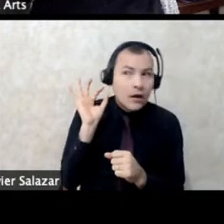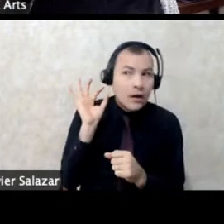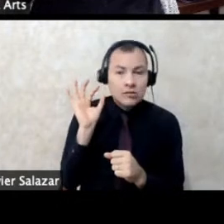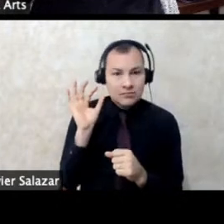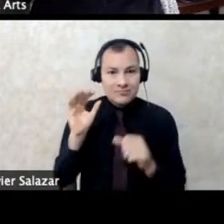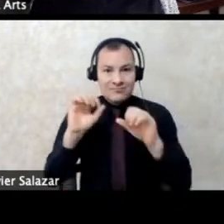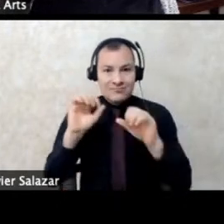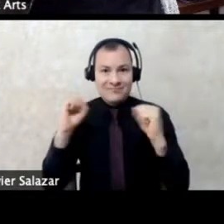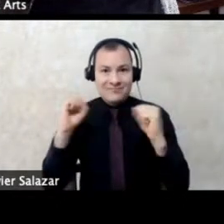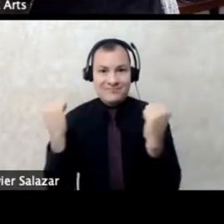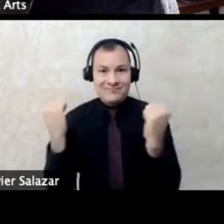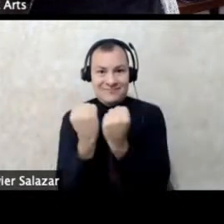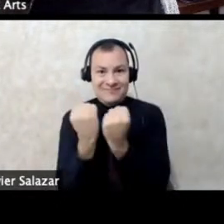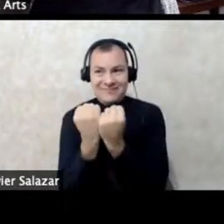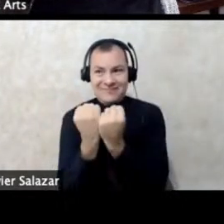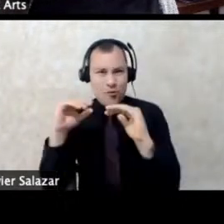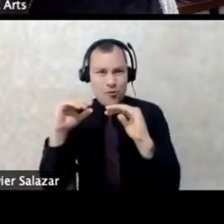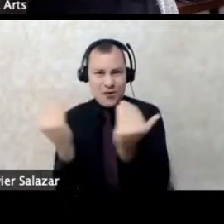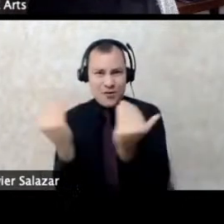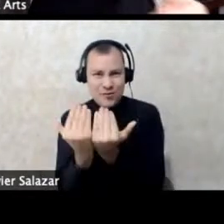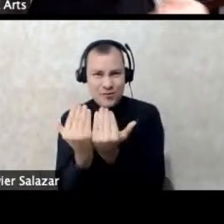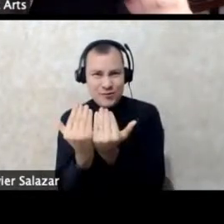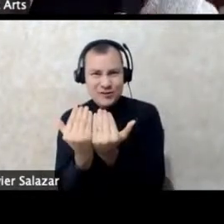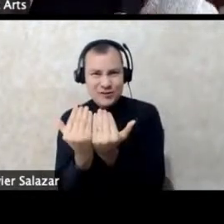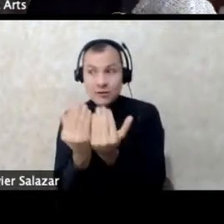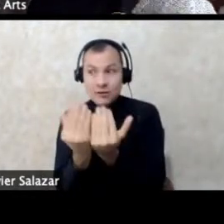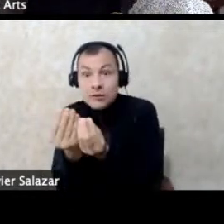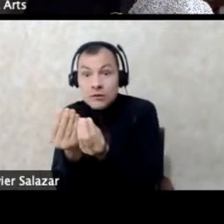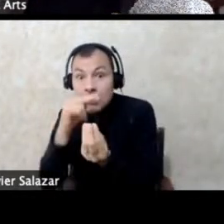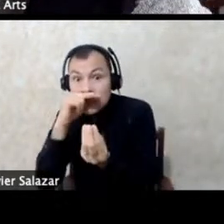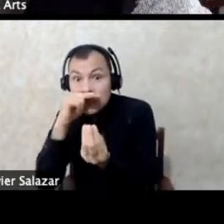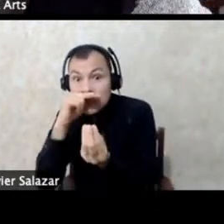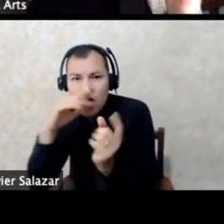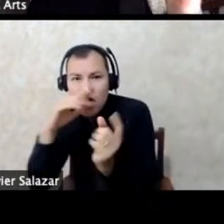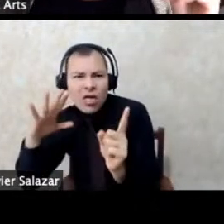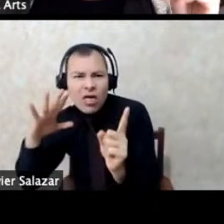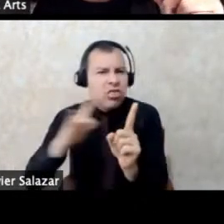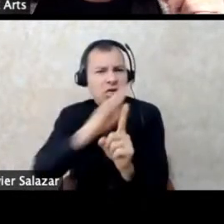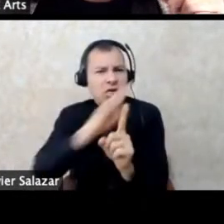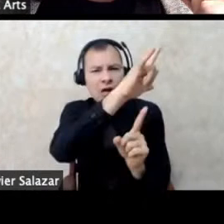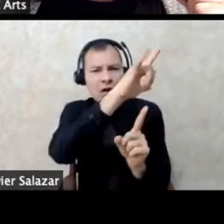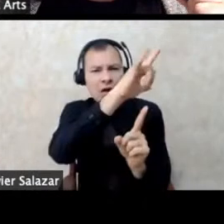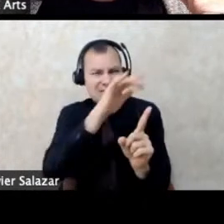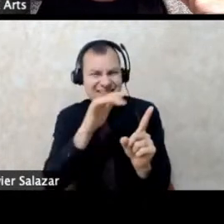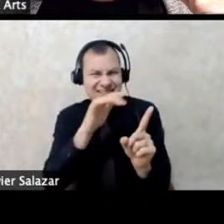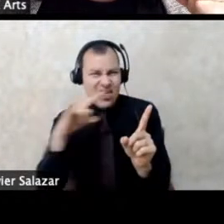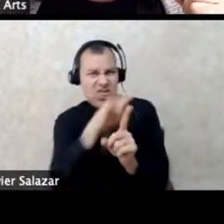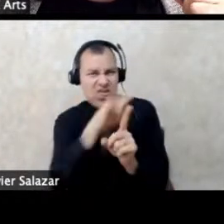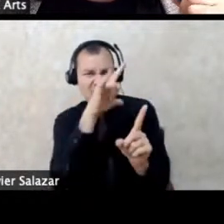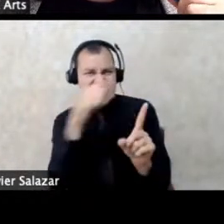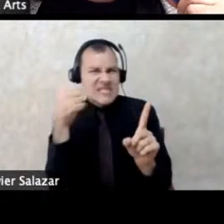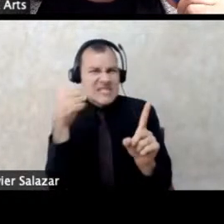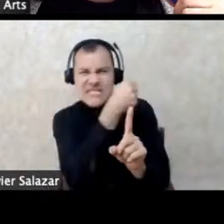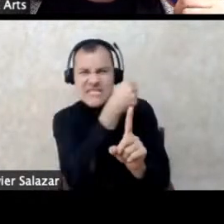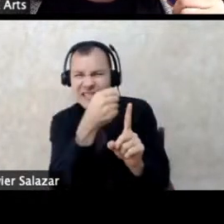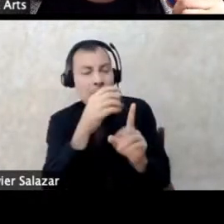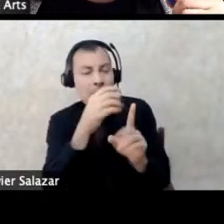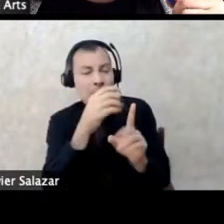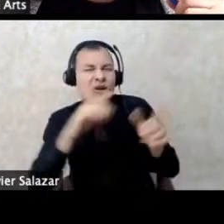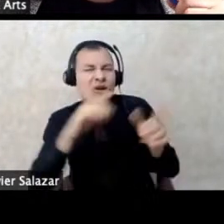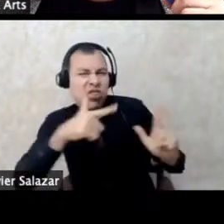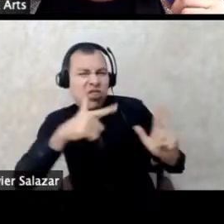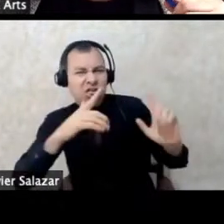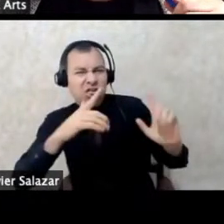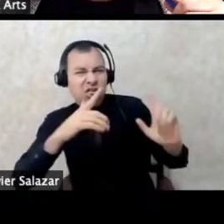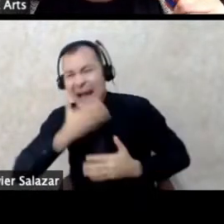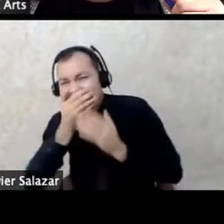del teatro llegamos a intervenir, y cuando nos dimos cuenta de esta problemática, empezamos a actuar directamente con todos allí, a ver qué